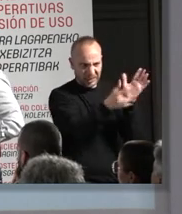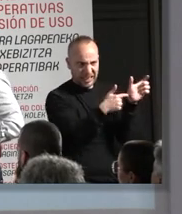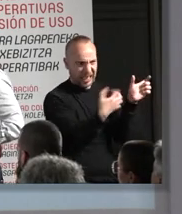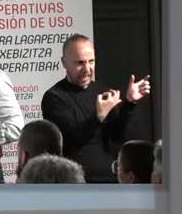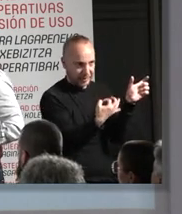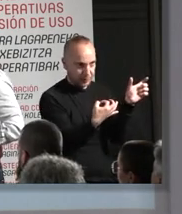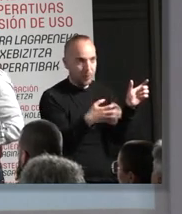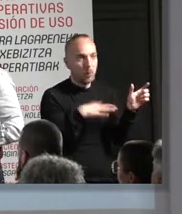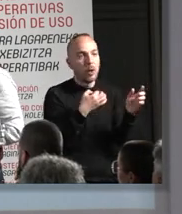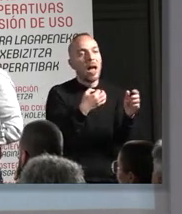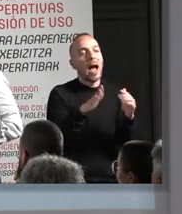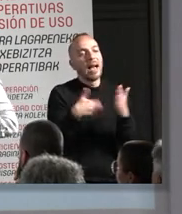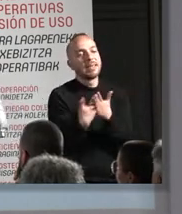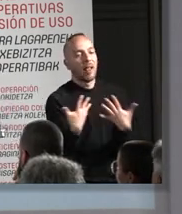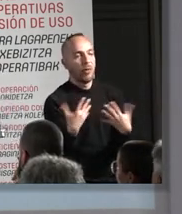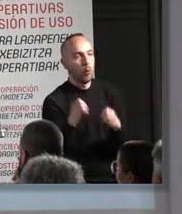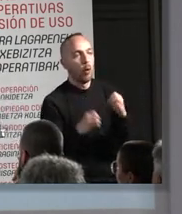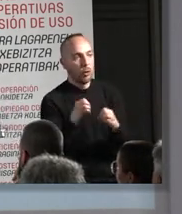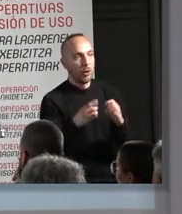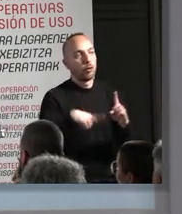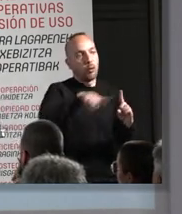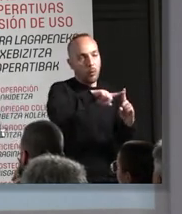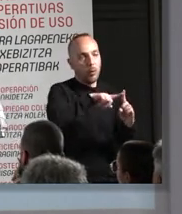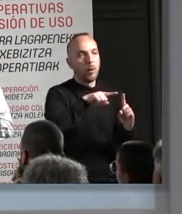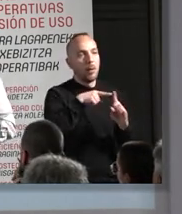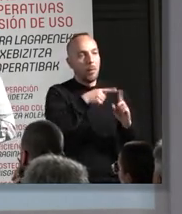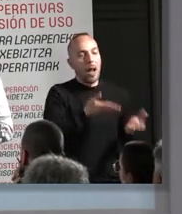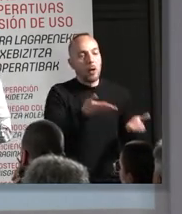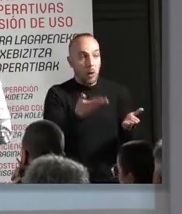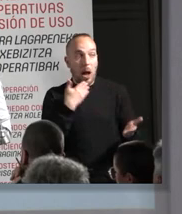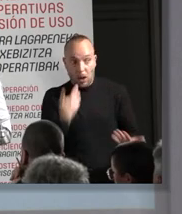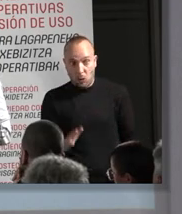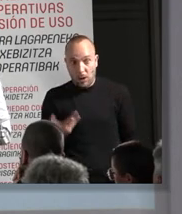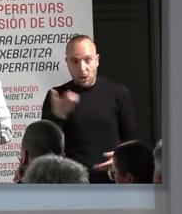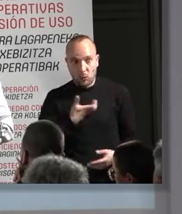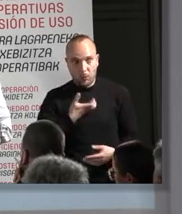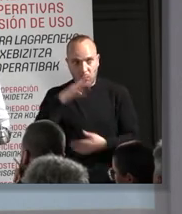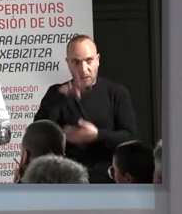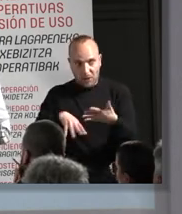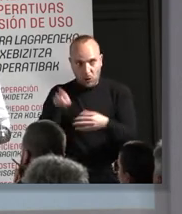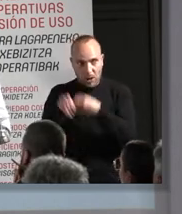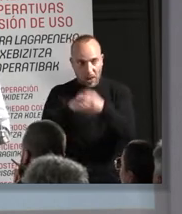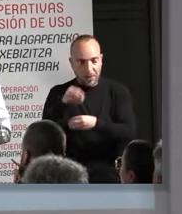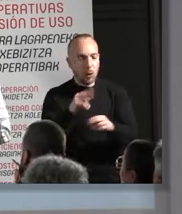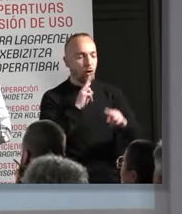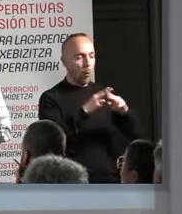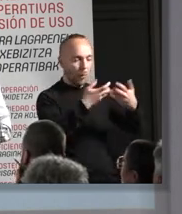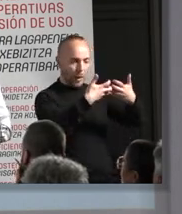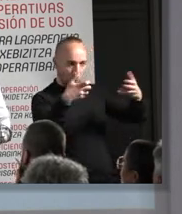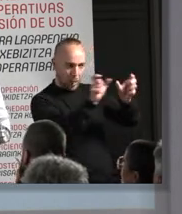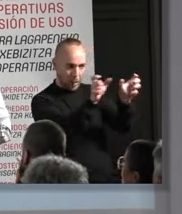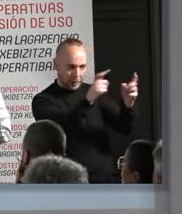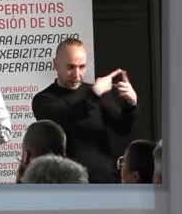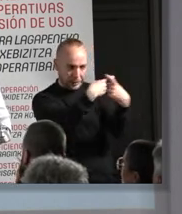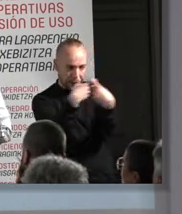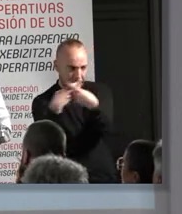hasta el 10% del coste para ayudar, es lo que está haciendo hoy el Ayuntamiento de Barcelona, pero el nombre es un nombre de estos alambicados para decir